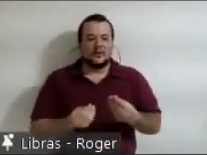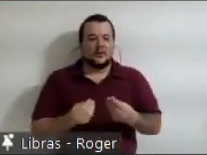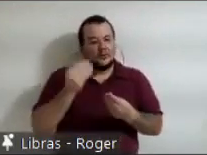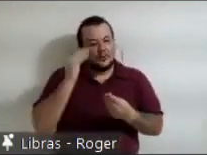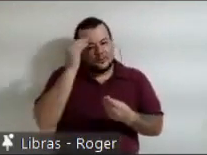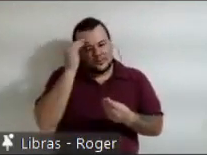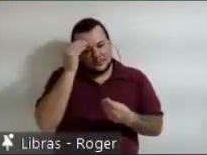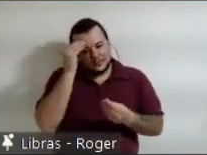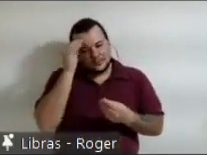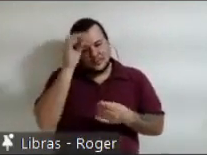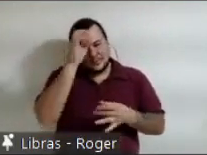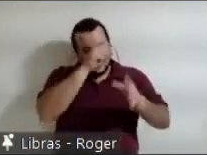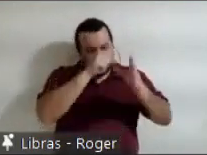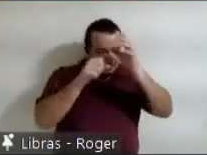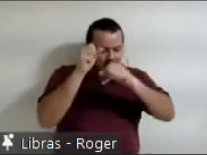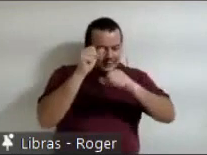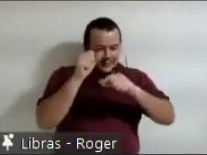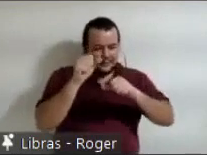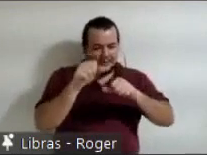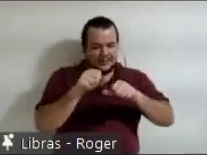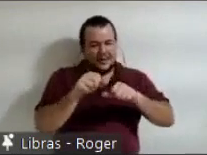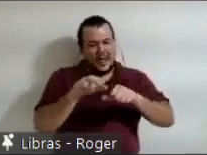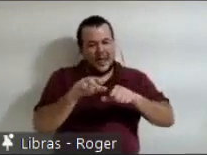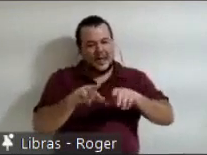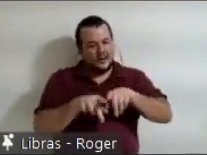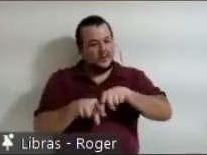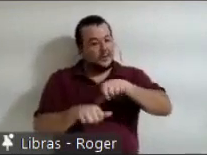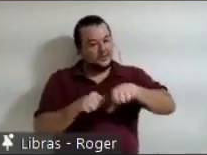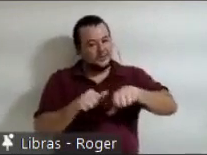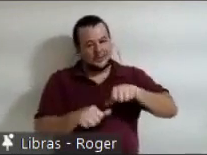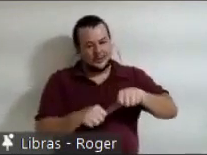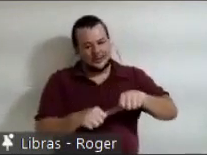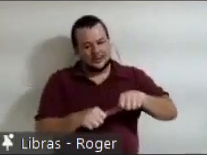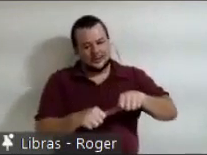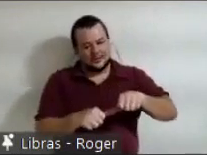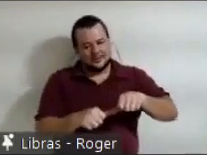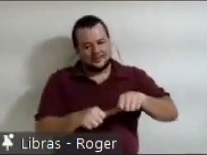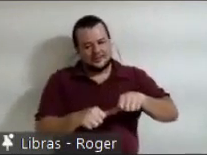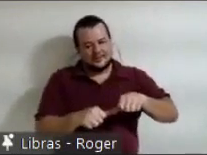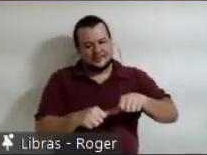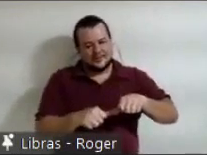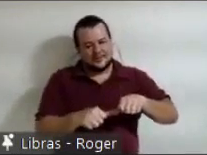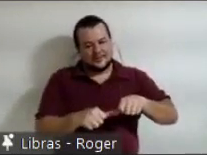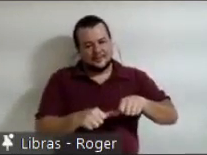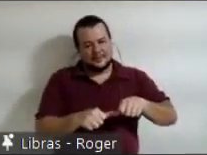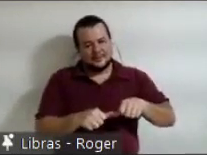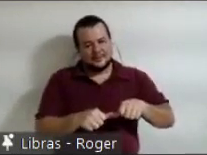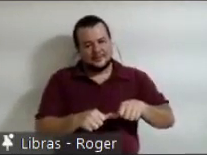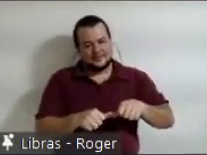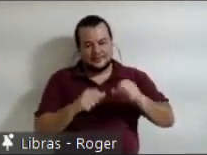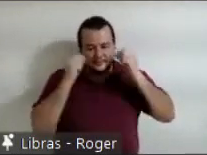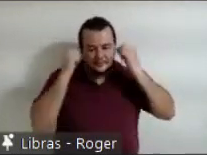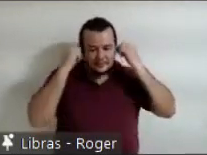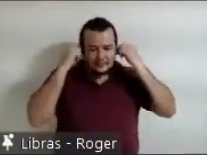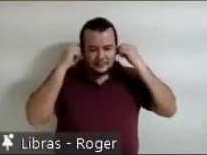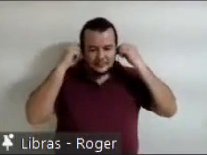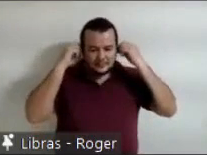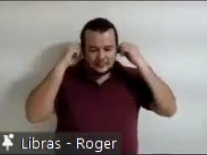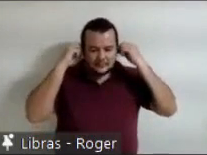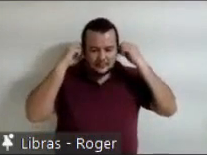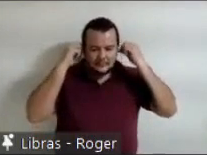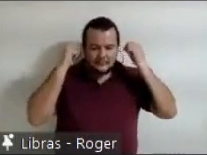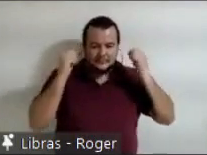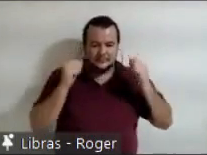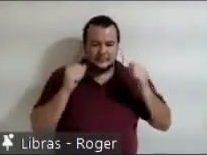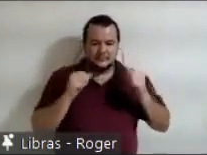es cambiar lo dijo Natalie Salzman de Tivan con un libro precioso que dice no